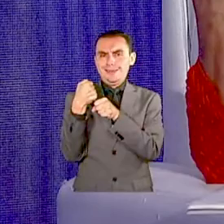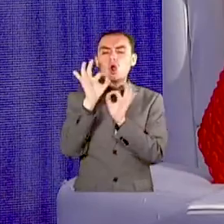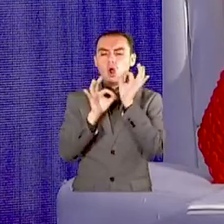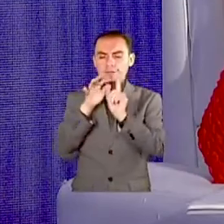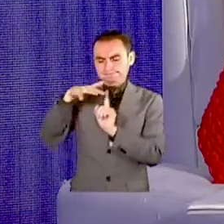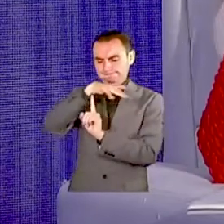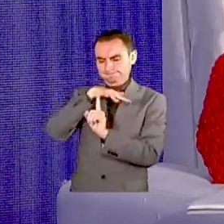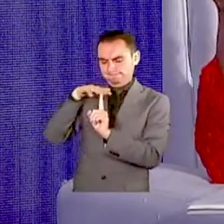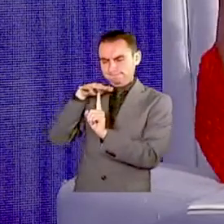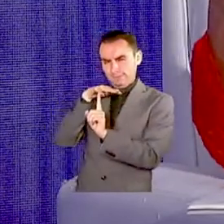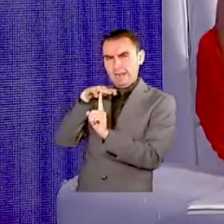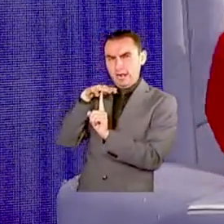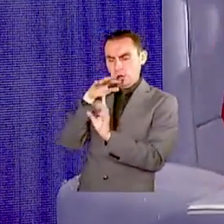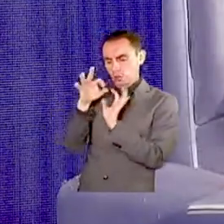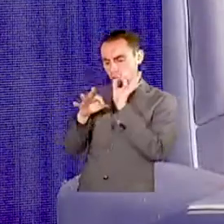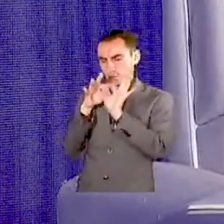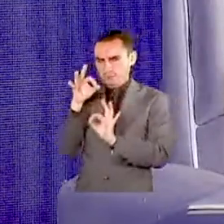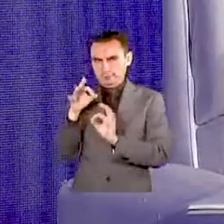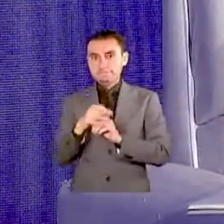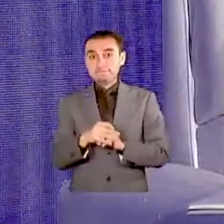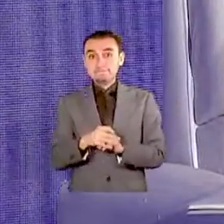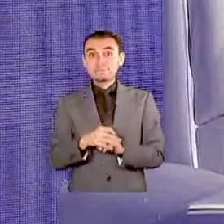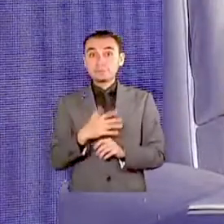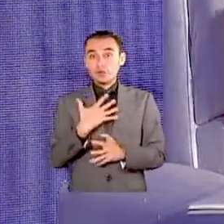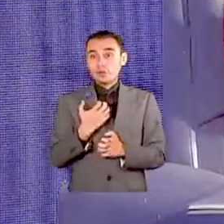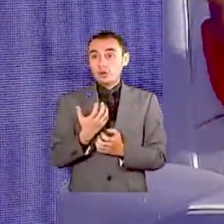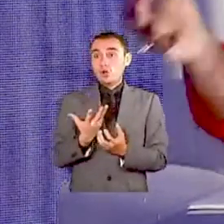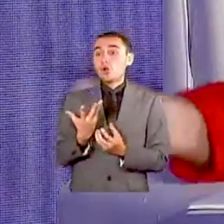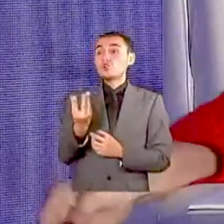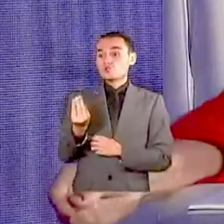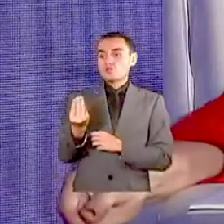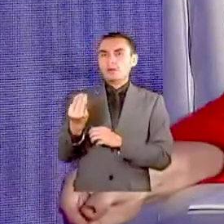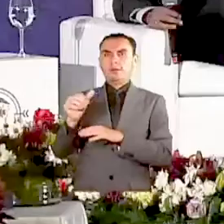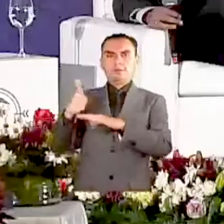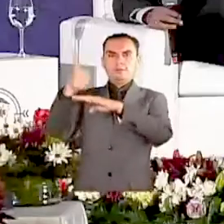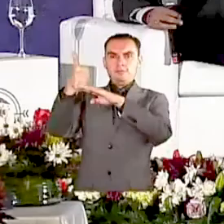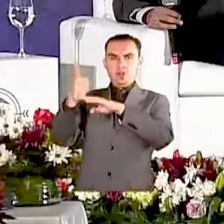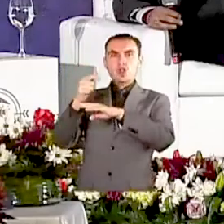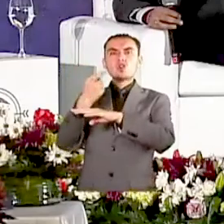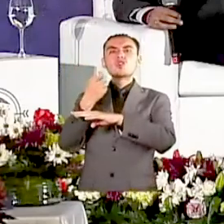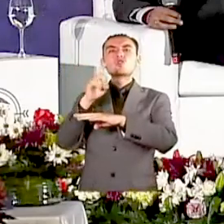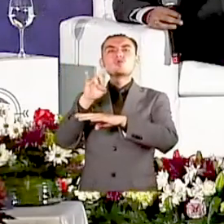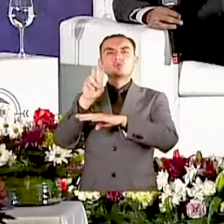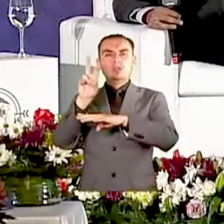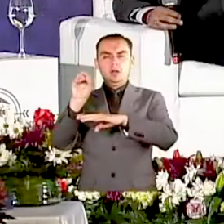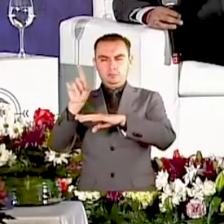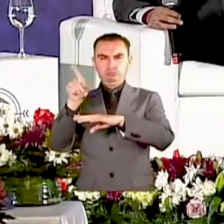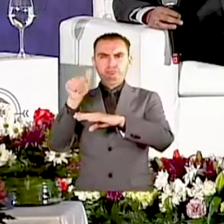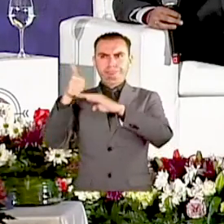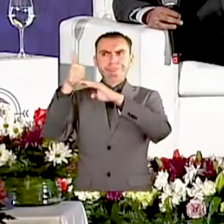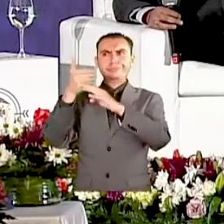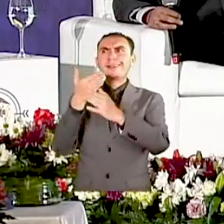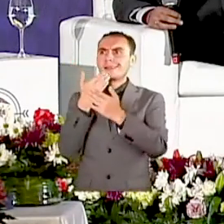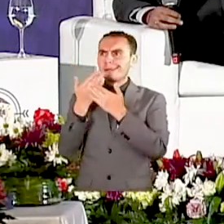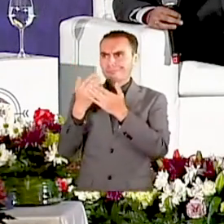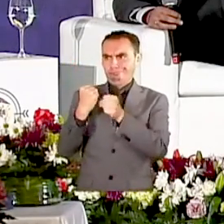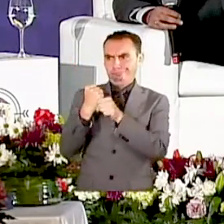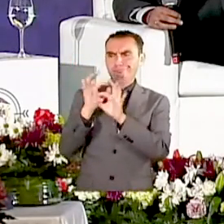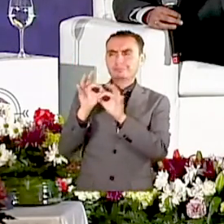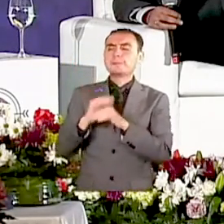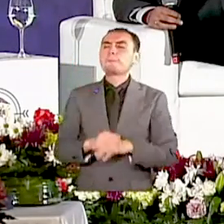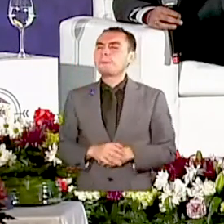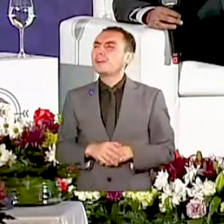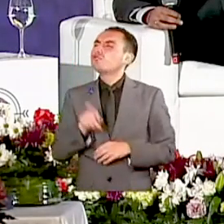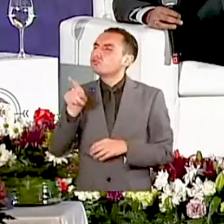estratégicos. Yo quiero que Gustavo, quien está liderando, y te agradezco mucho, Gustavo, el apoyo que nos has dado, nos explique más o